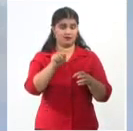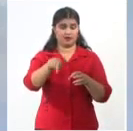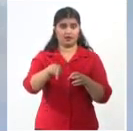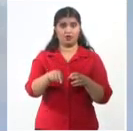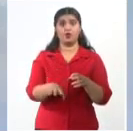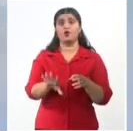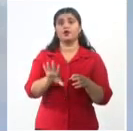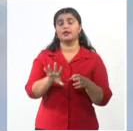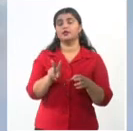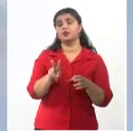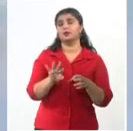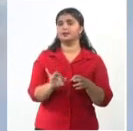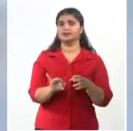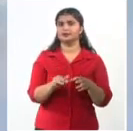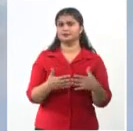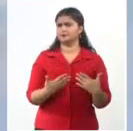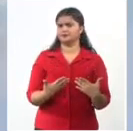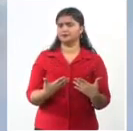527, que es el